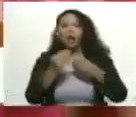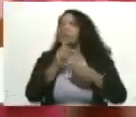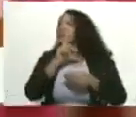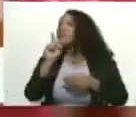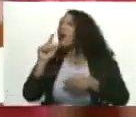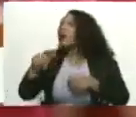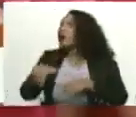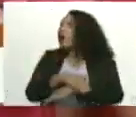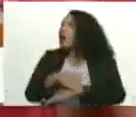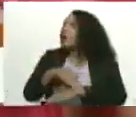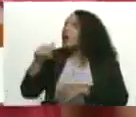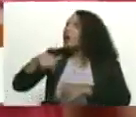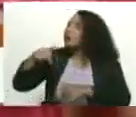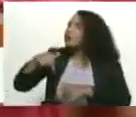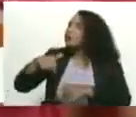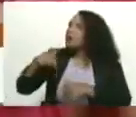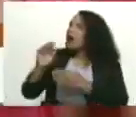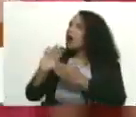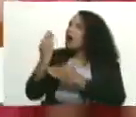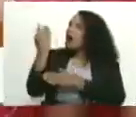aquí?